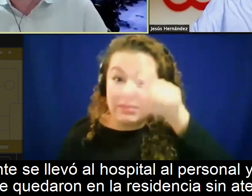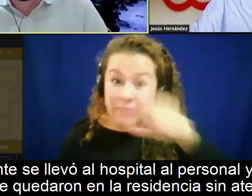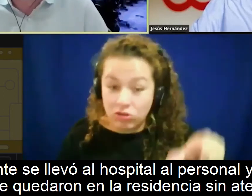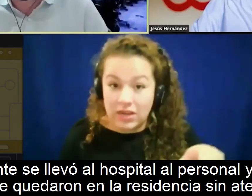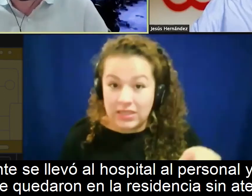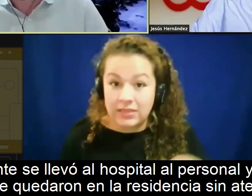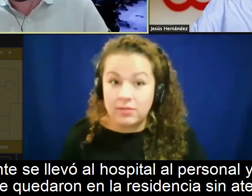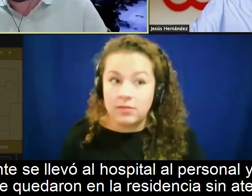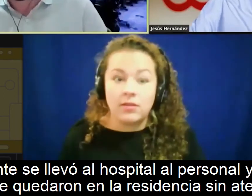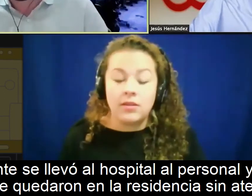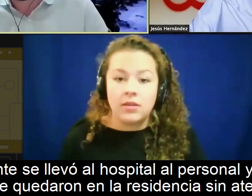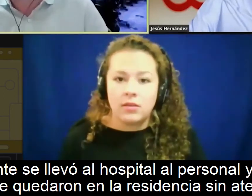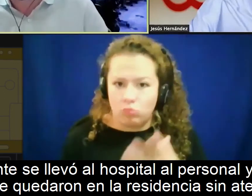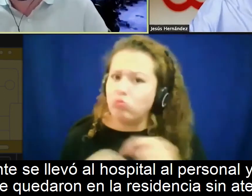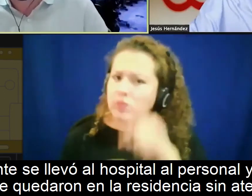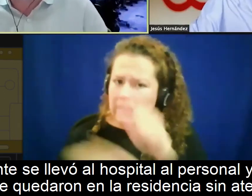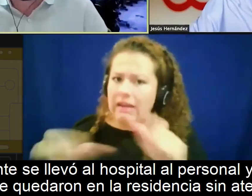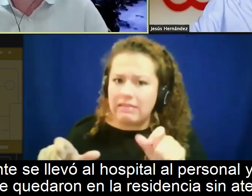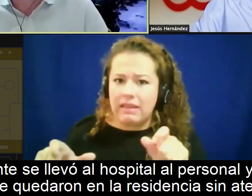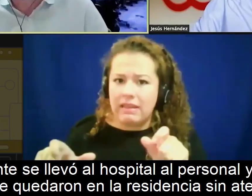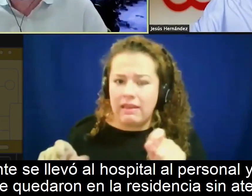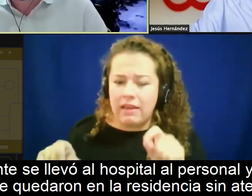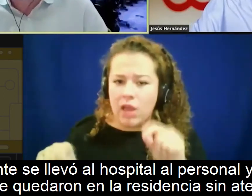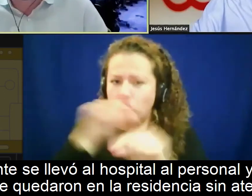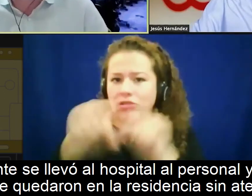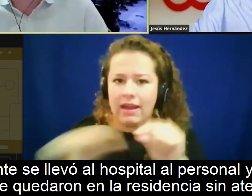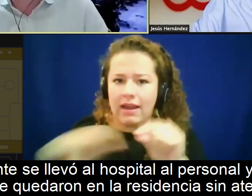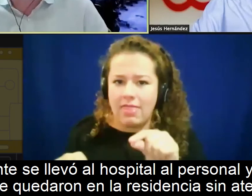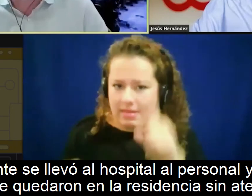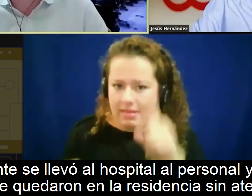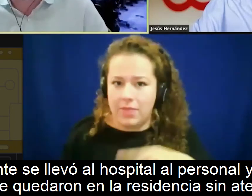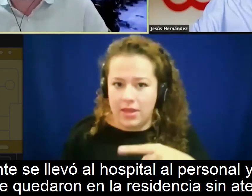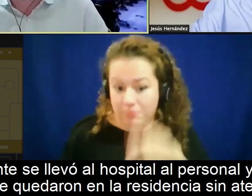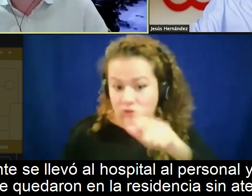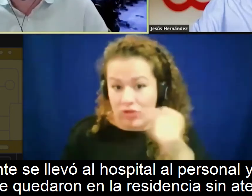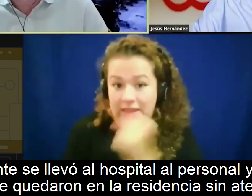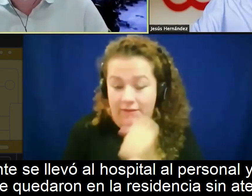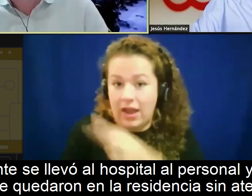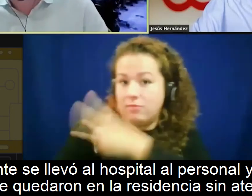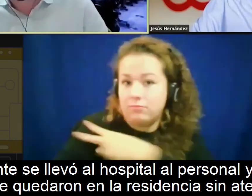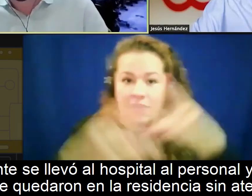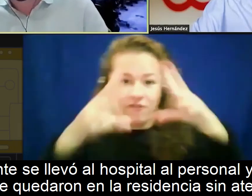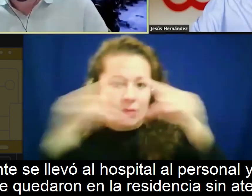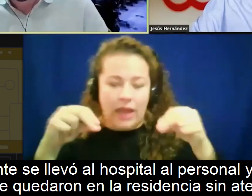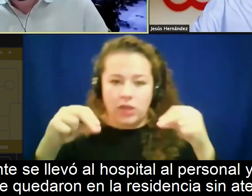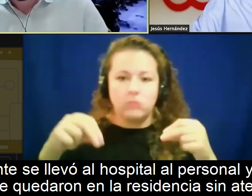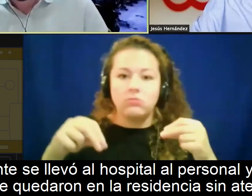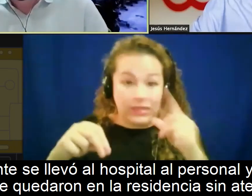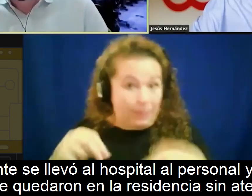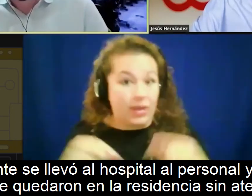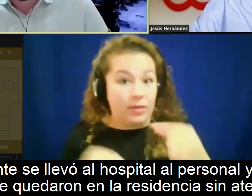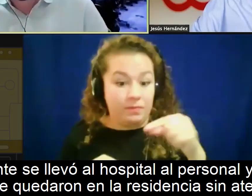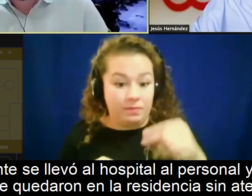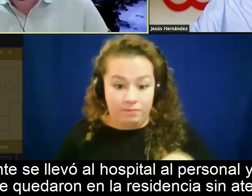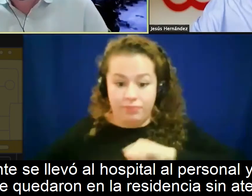solamente se llevó al hospital al personal. Los demás, los residentes, se quedaron dentro de la residencia.